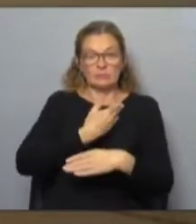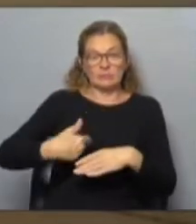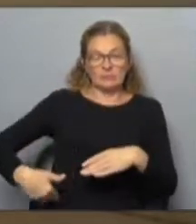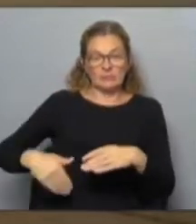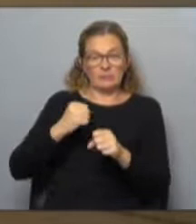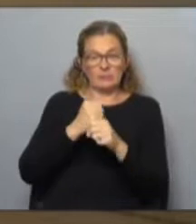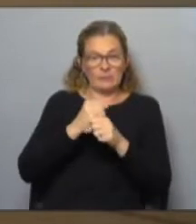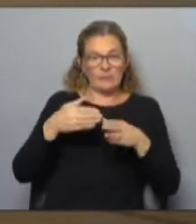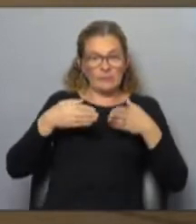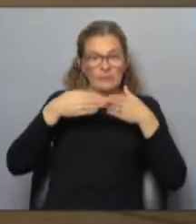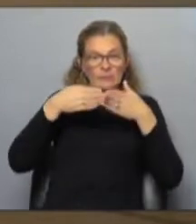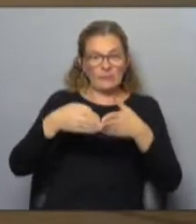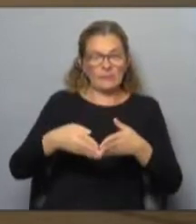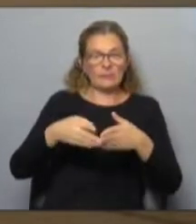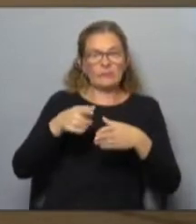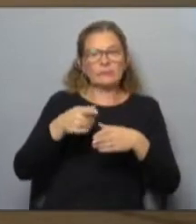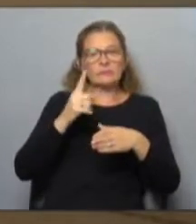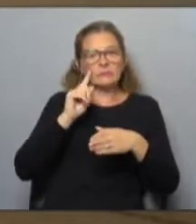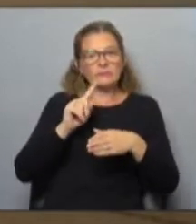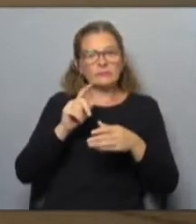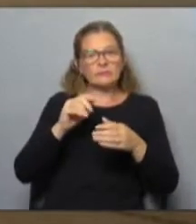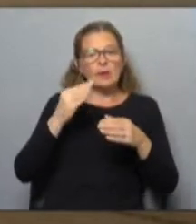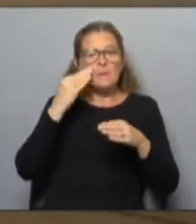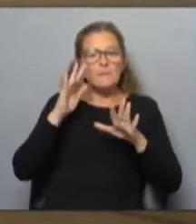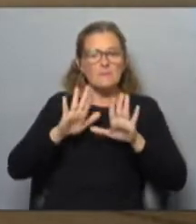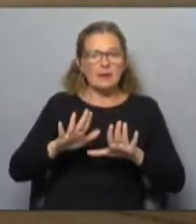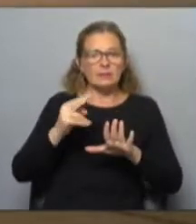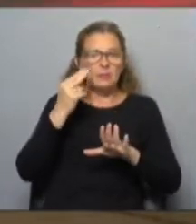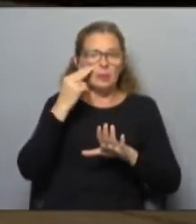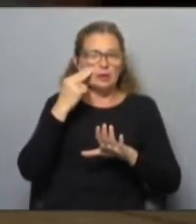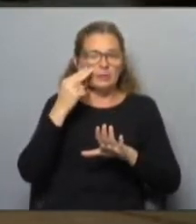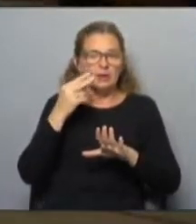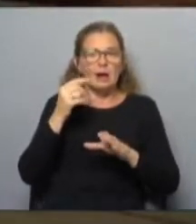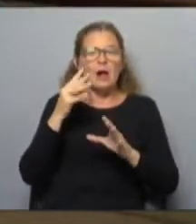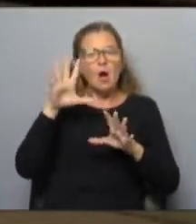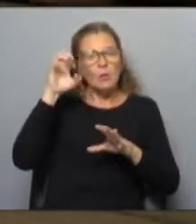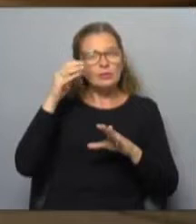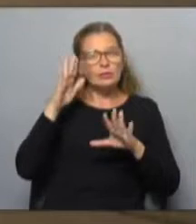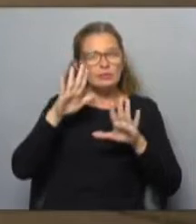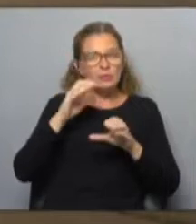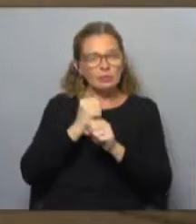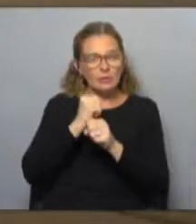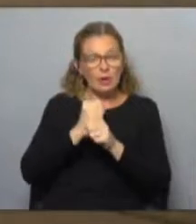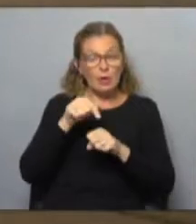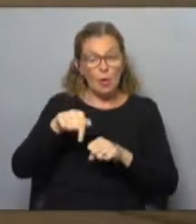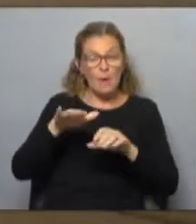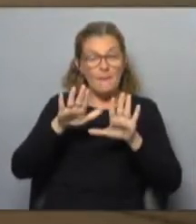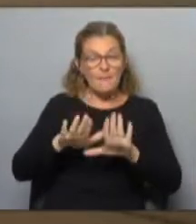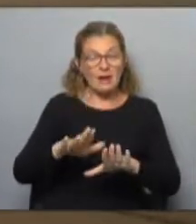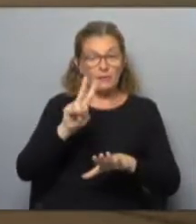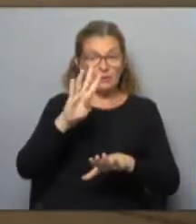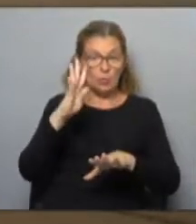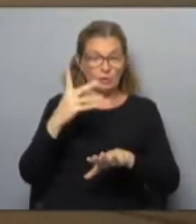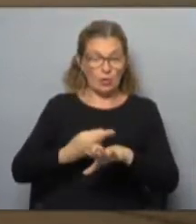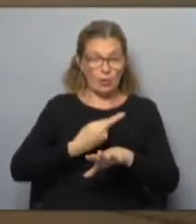a los trabajadores portuarios con el fin de destrabar el conflicto. Recordemos que los trabajadores se mantienen en paro en el día de hoy por 24